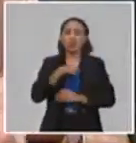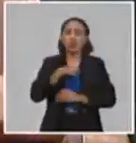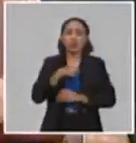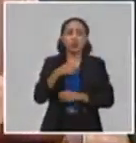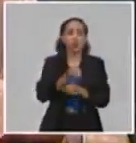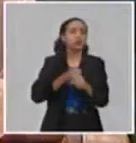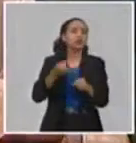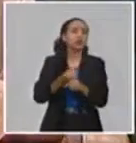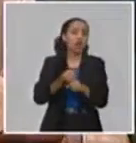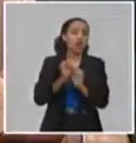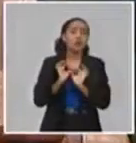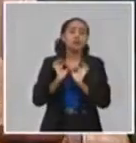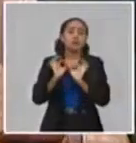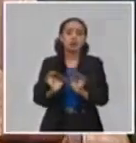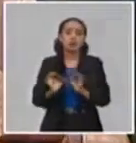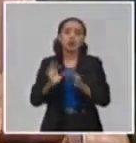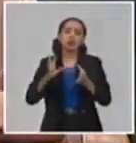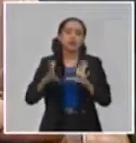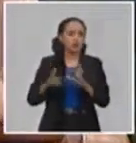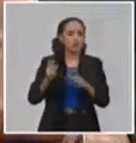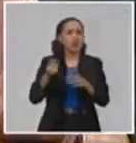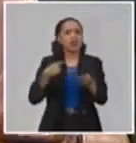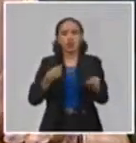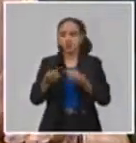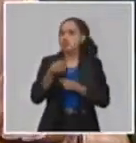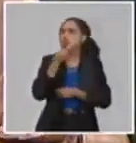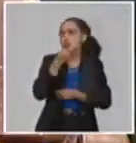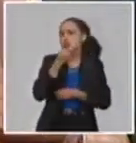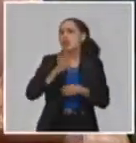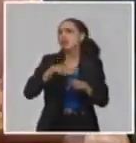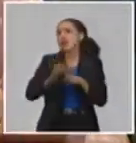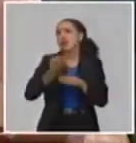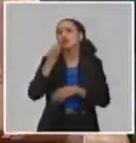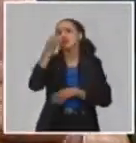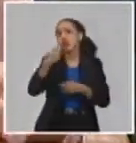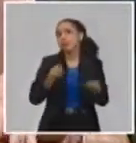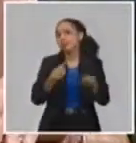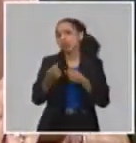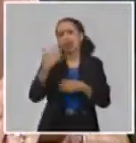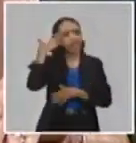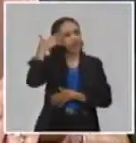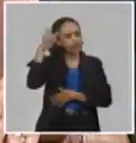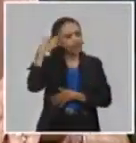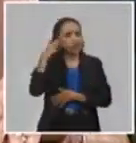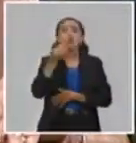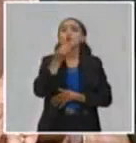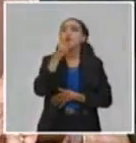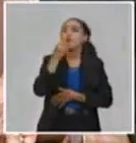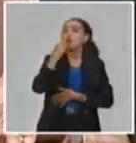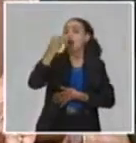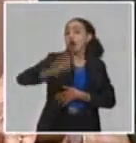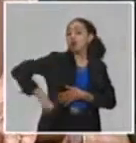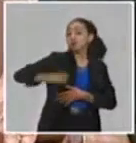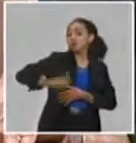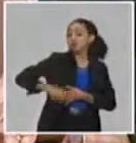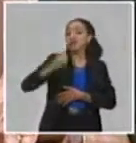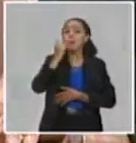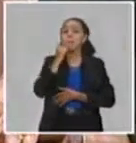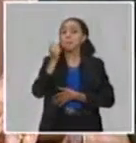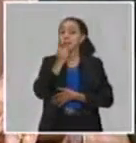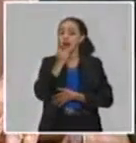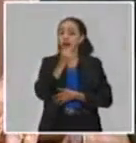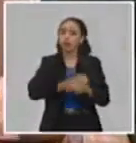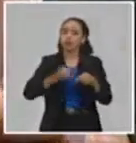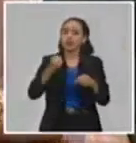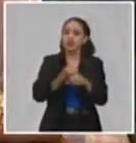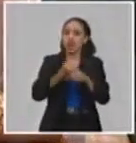una estrategia de negocio, incluso con inversión extranjera u otro tipo, y podemos aprovechar más y optimizar hoy la red de almacenes que